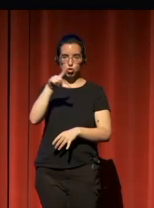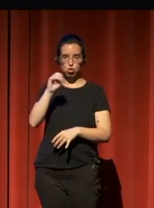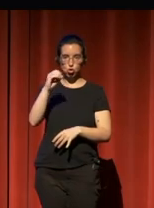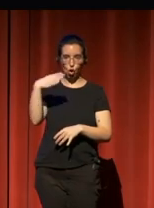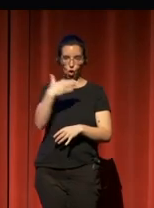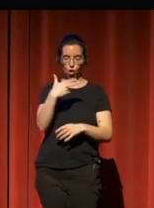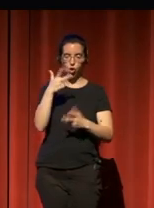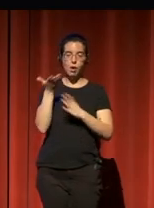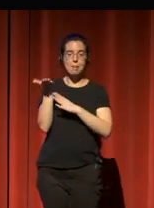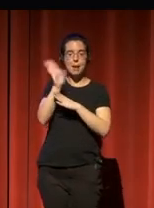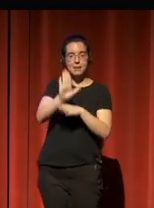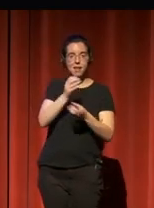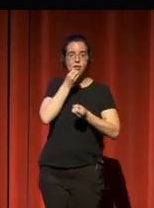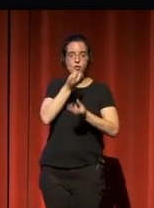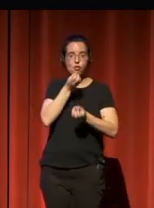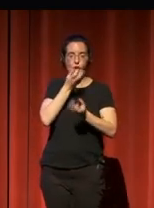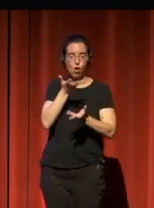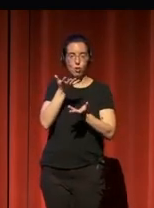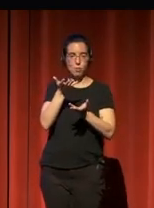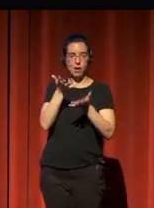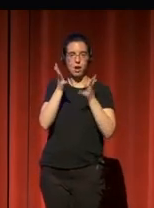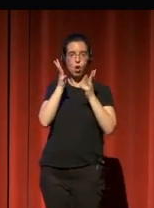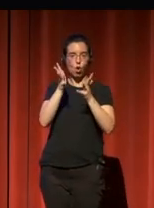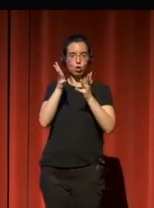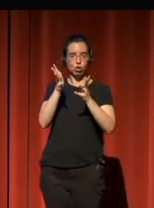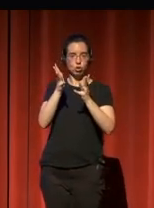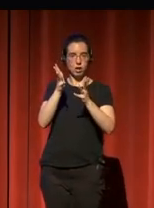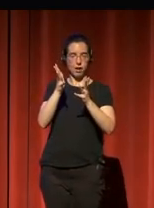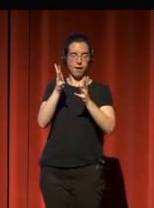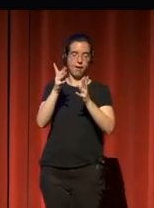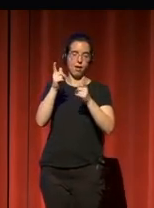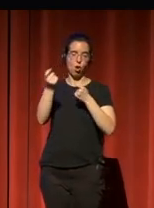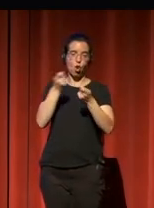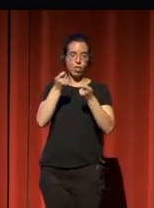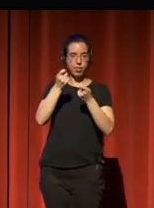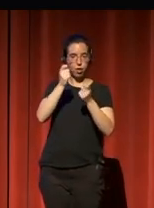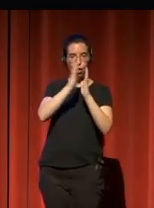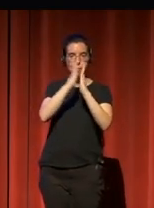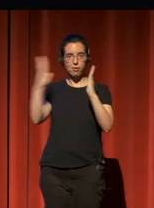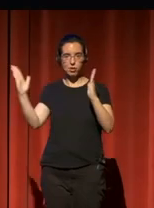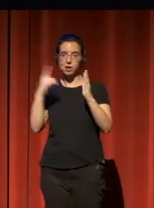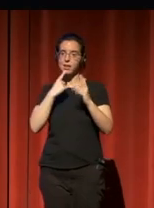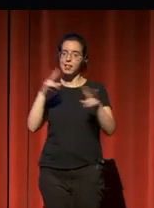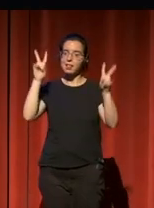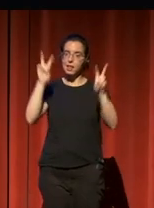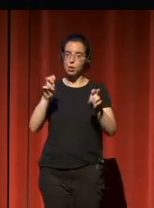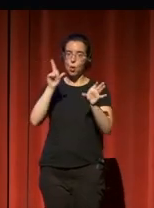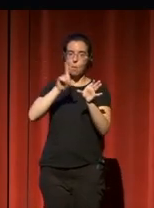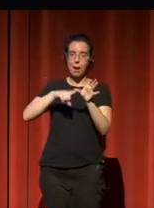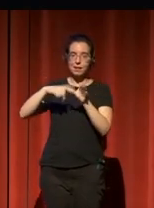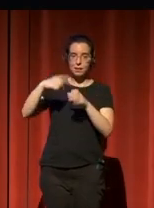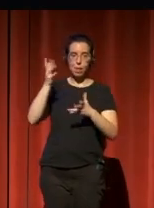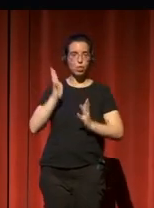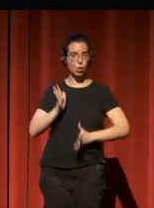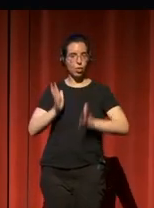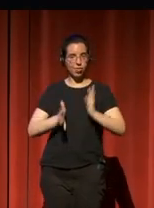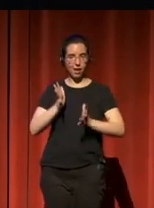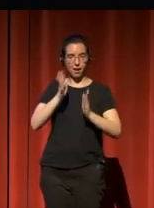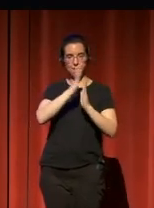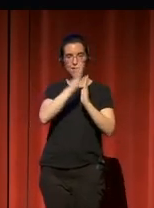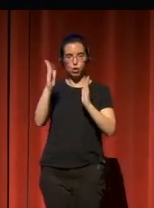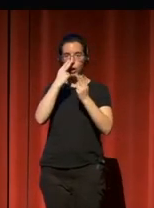Consejo de cooperación bibliotecaria que lleva por título la participación ciudadana en las bibliotecas públicas españolas